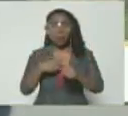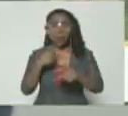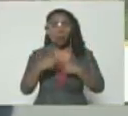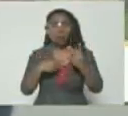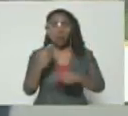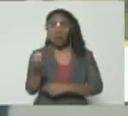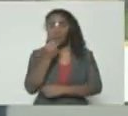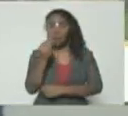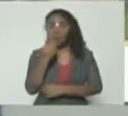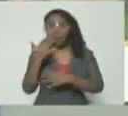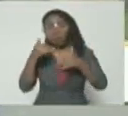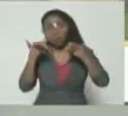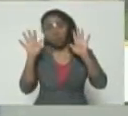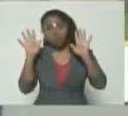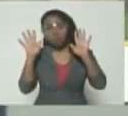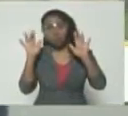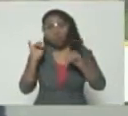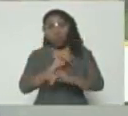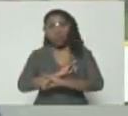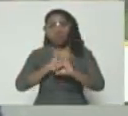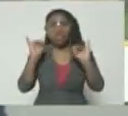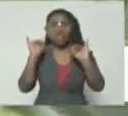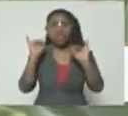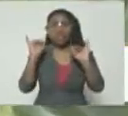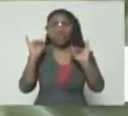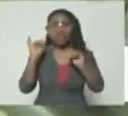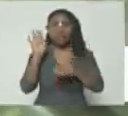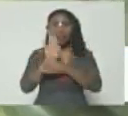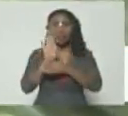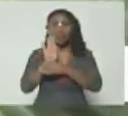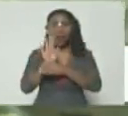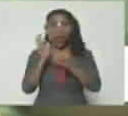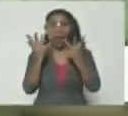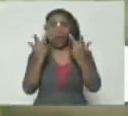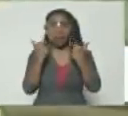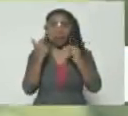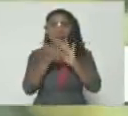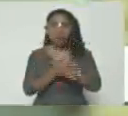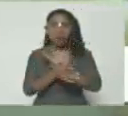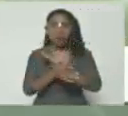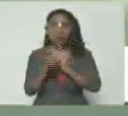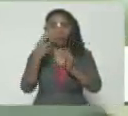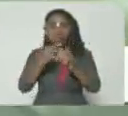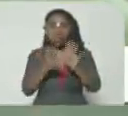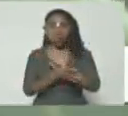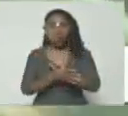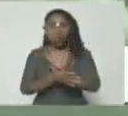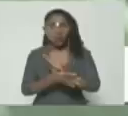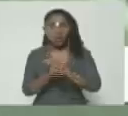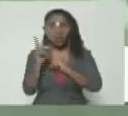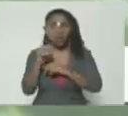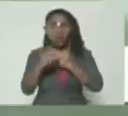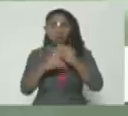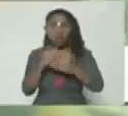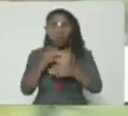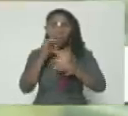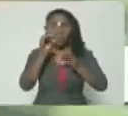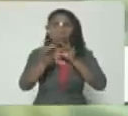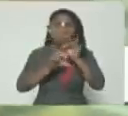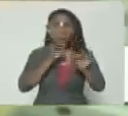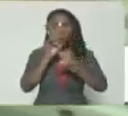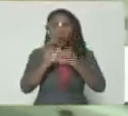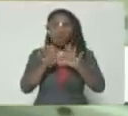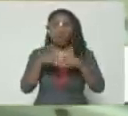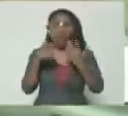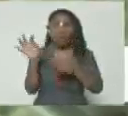por supuesto, para la culminación de la proteína animal. Pero es Elnis Fretel que nos va a explicar cuál